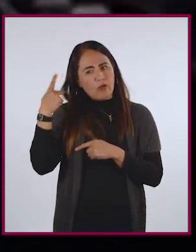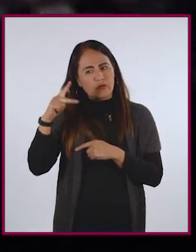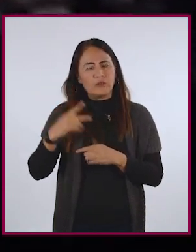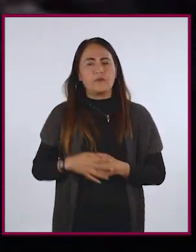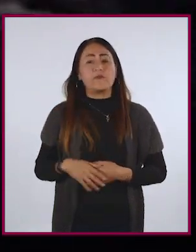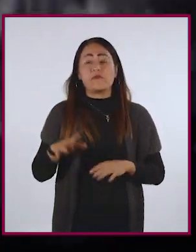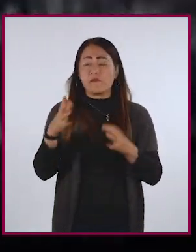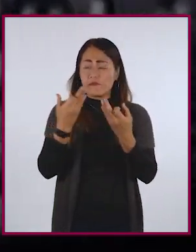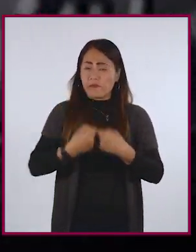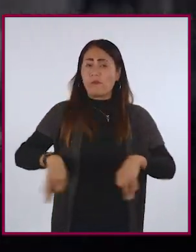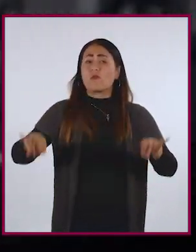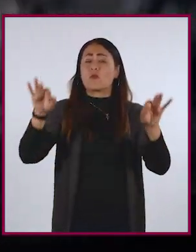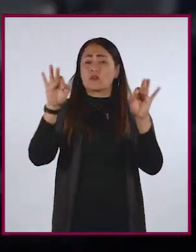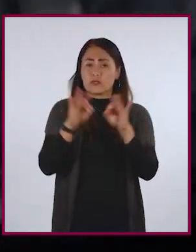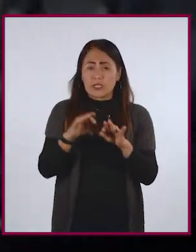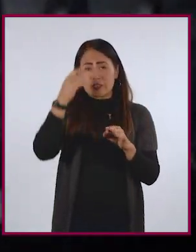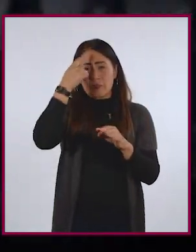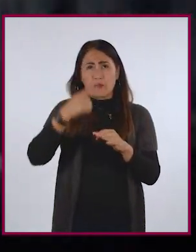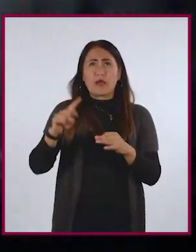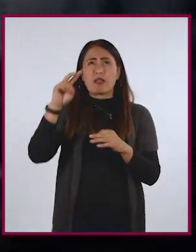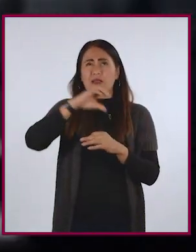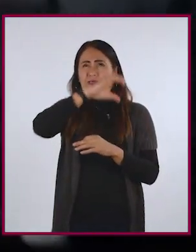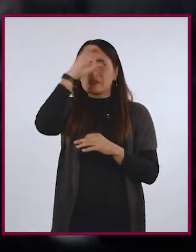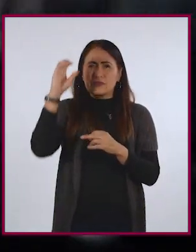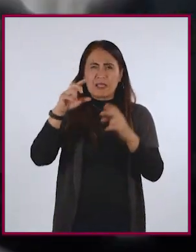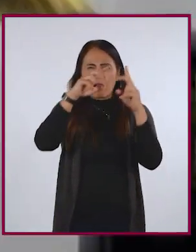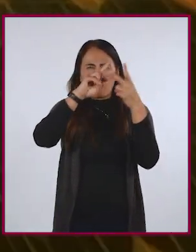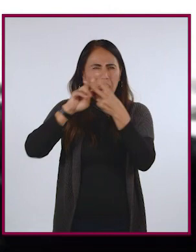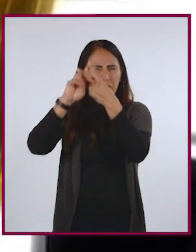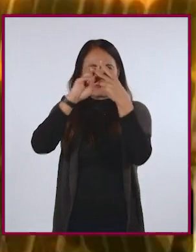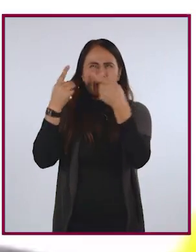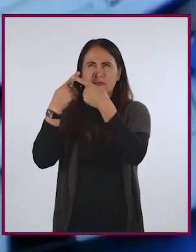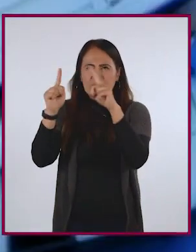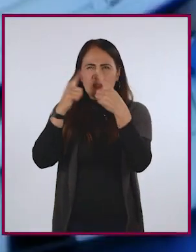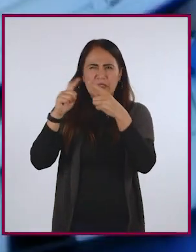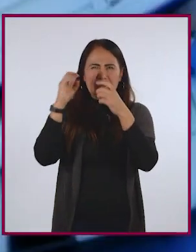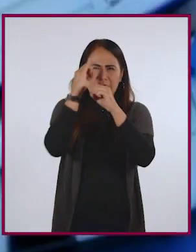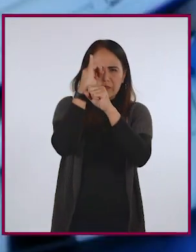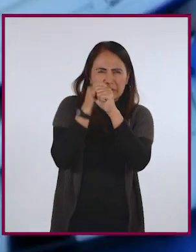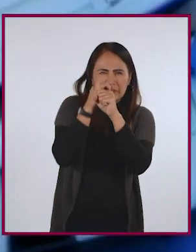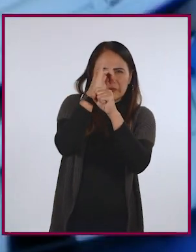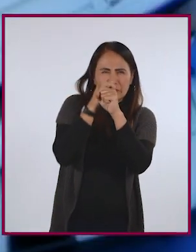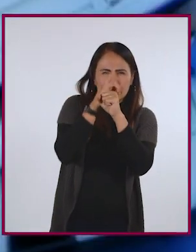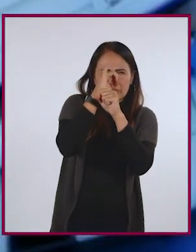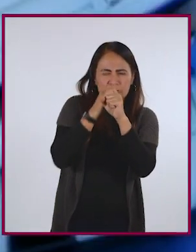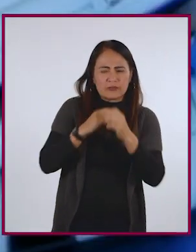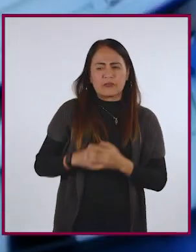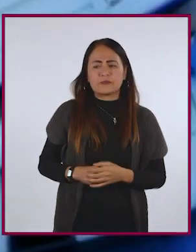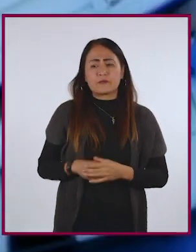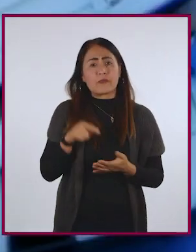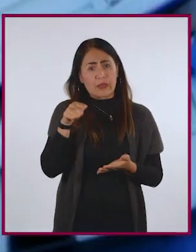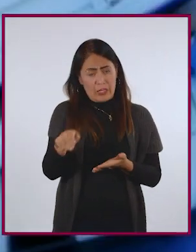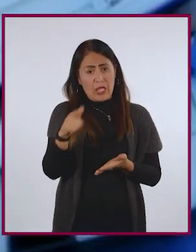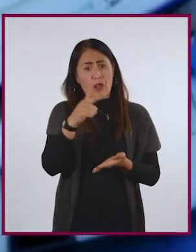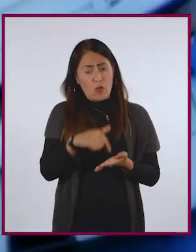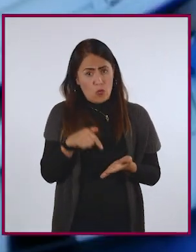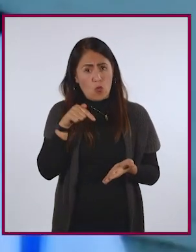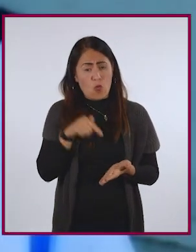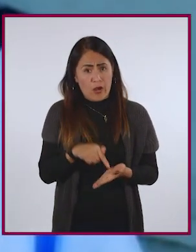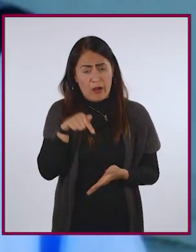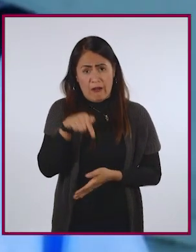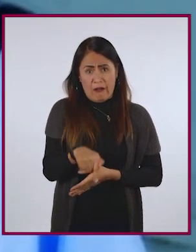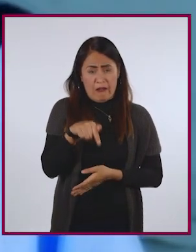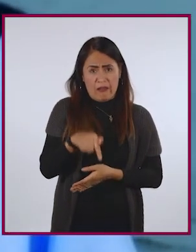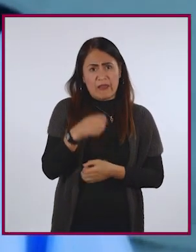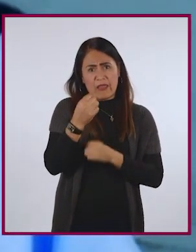estación que también fue relevante en el desarrollo de la astronomía mexicana. Este lugar funcionó